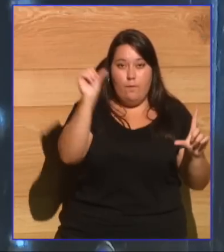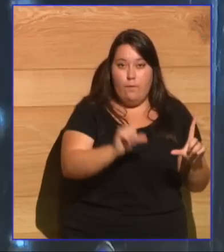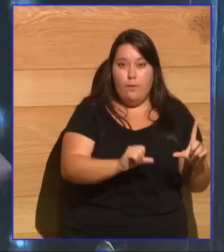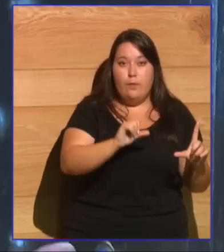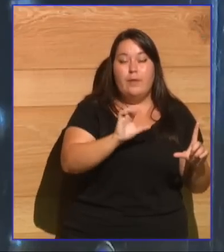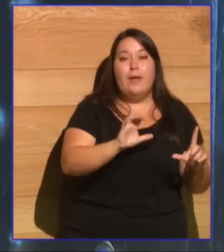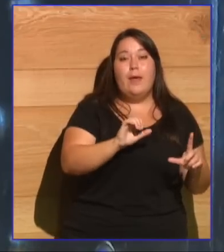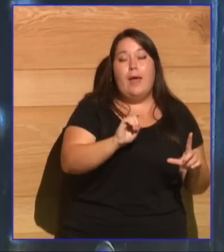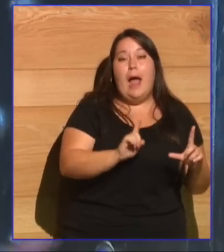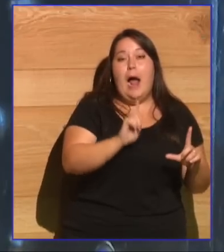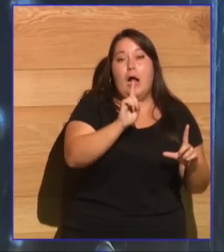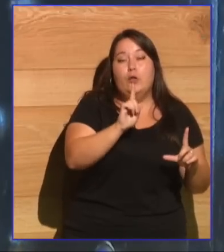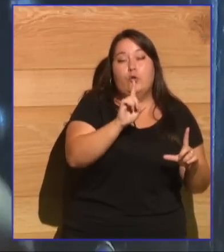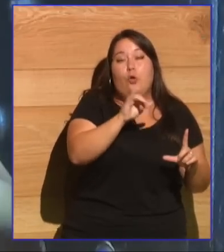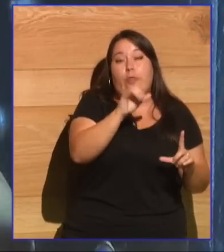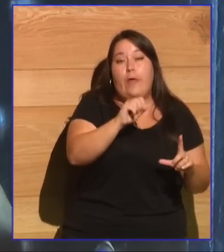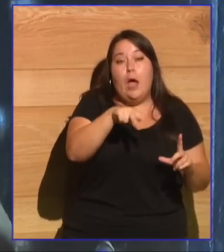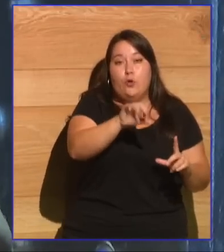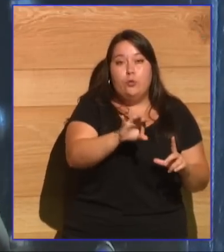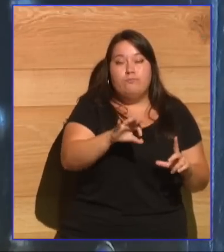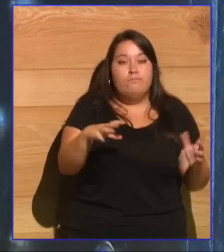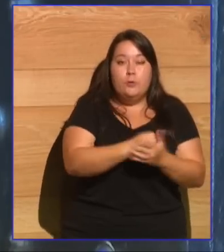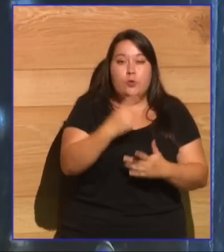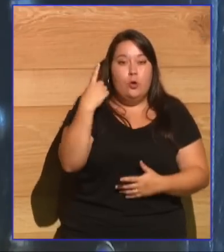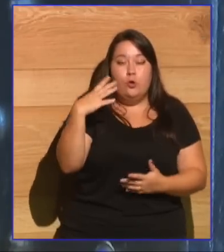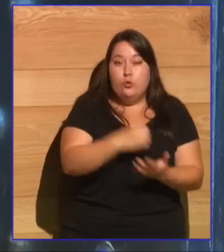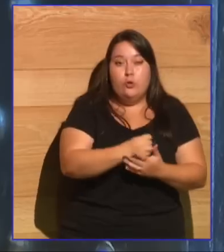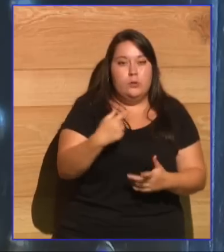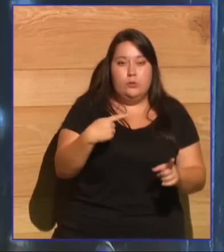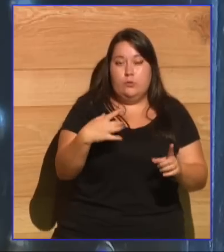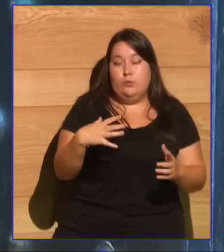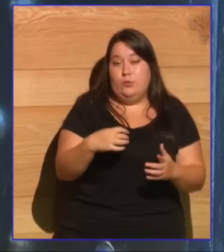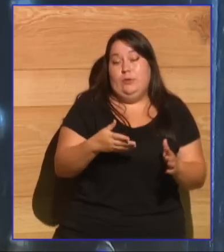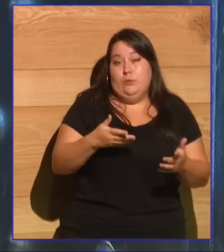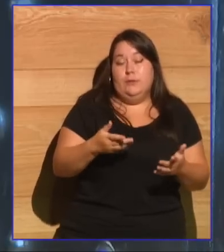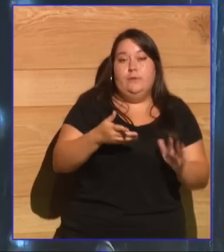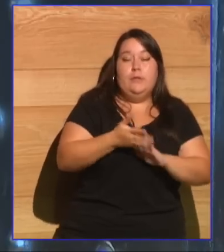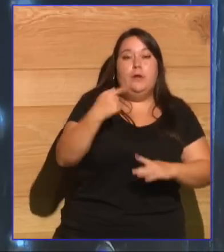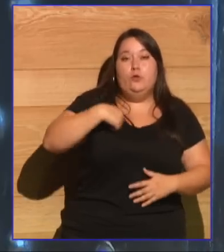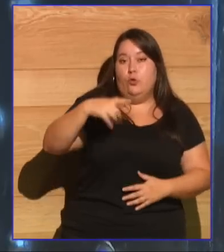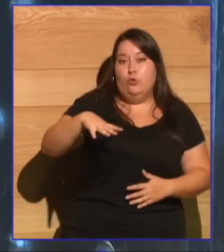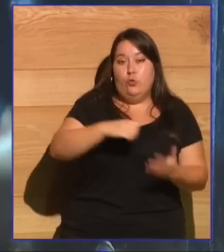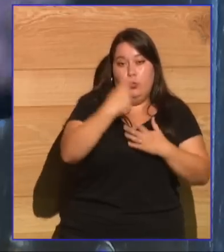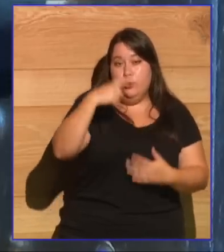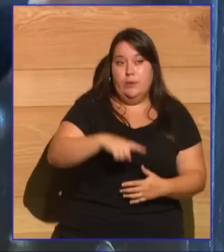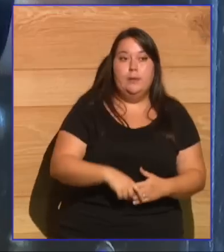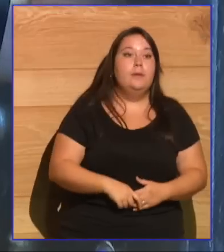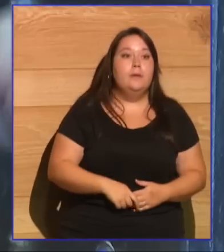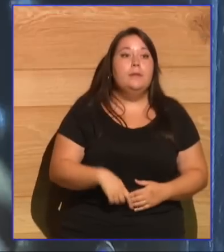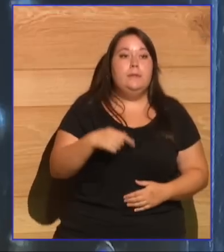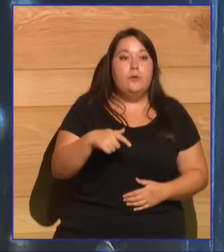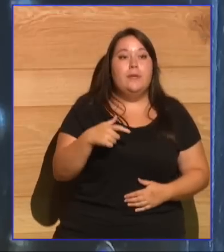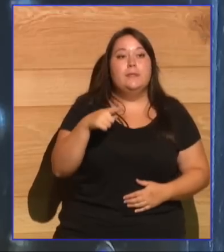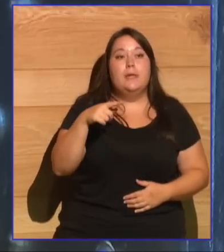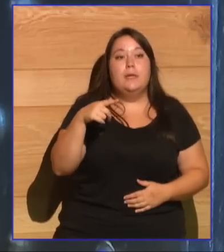y ahora ya sé muchísimo de música entonces creo que el paraíso de children's life es creo